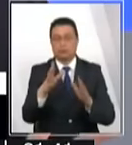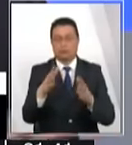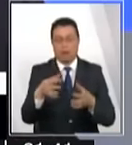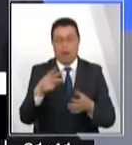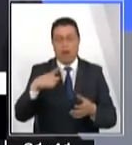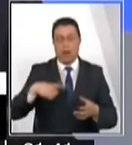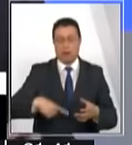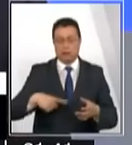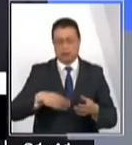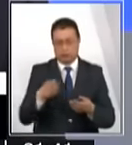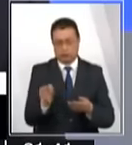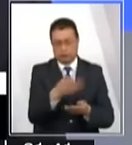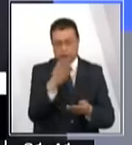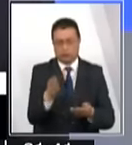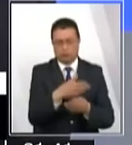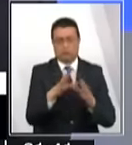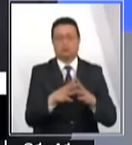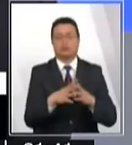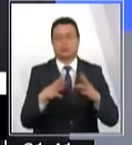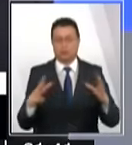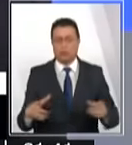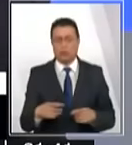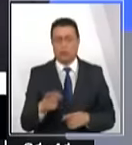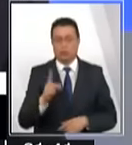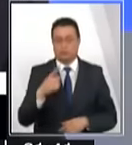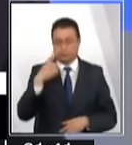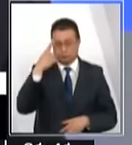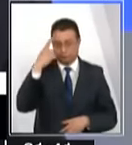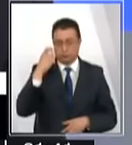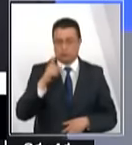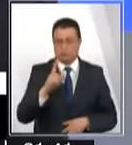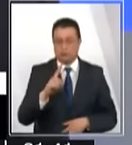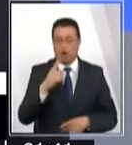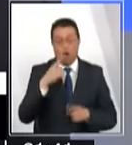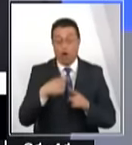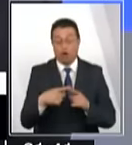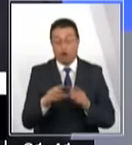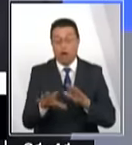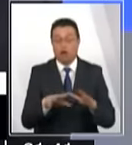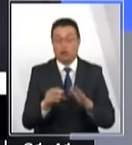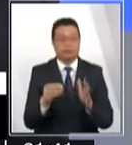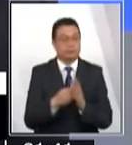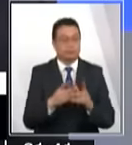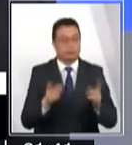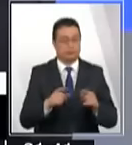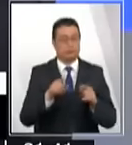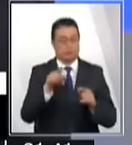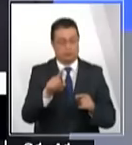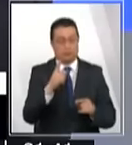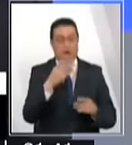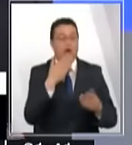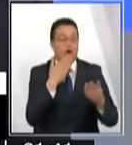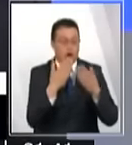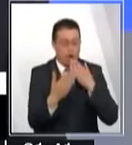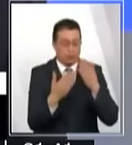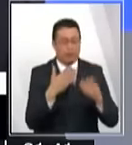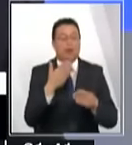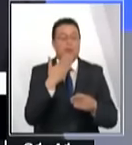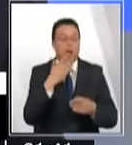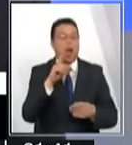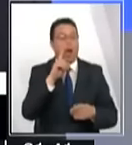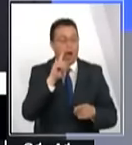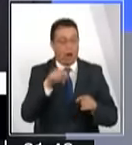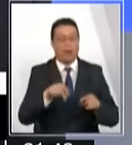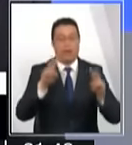licencias médicas no no creo que no contiene ningún Otro aspecto entiendo también que han habido conversaciones y este tema a mi